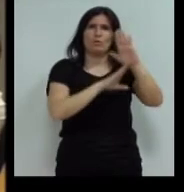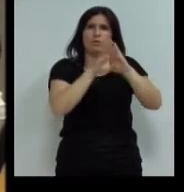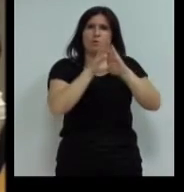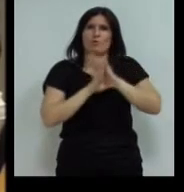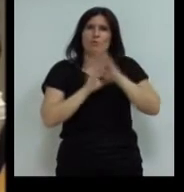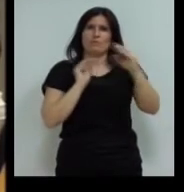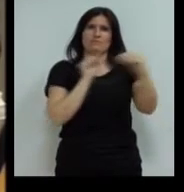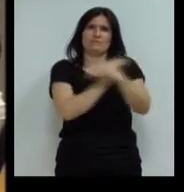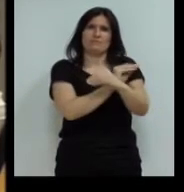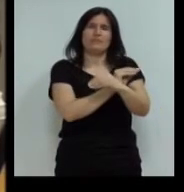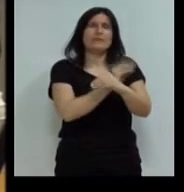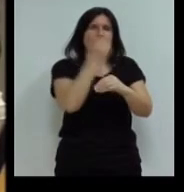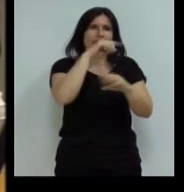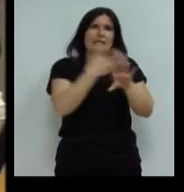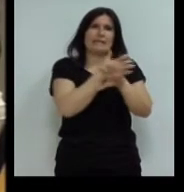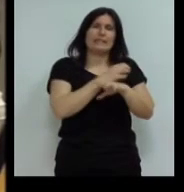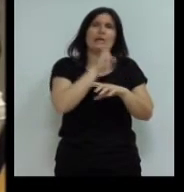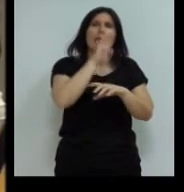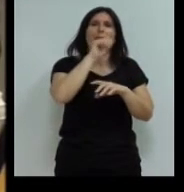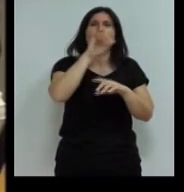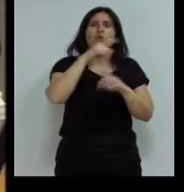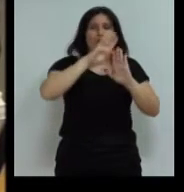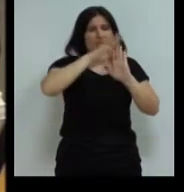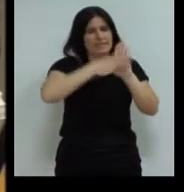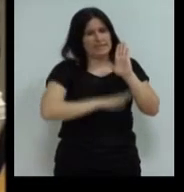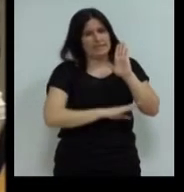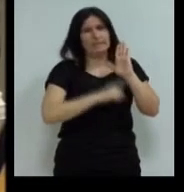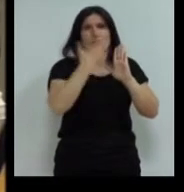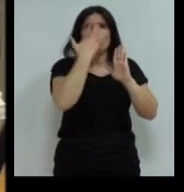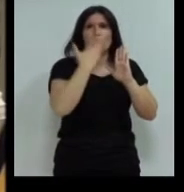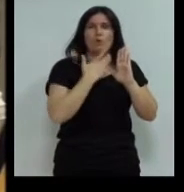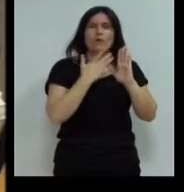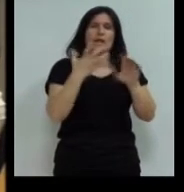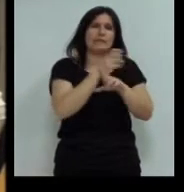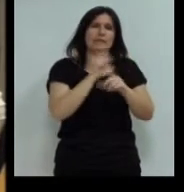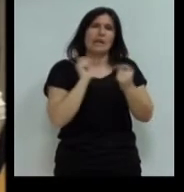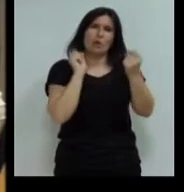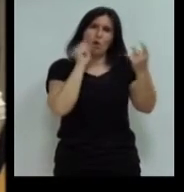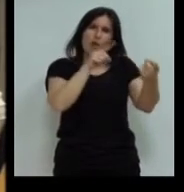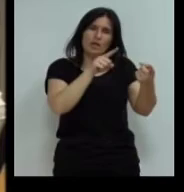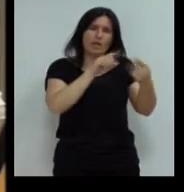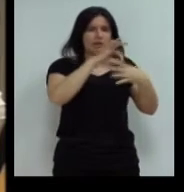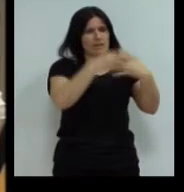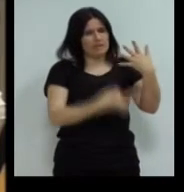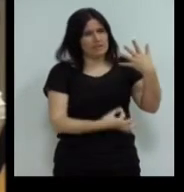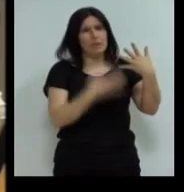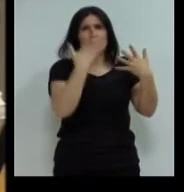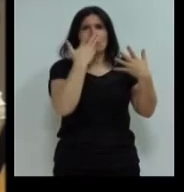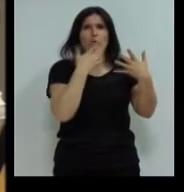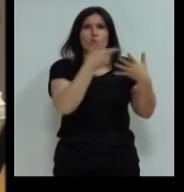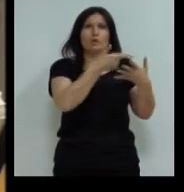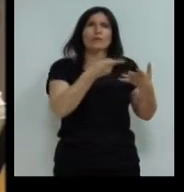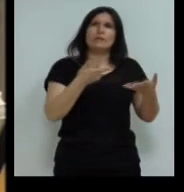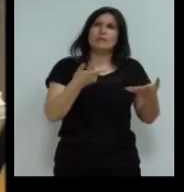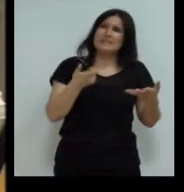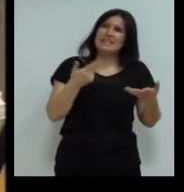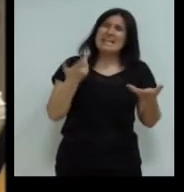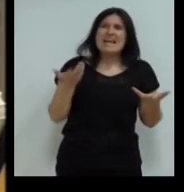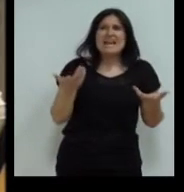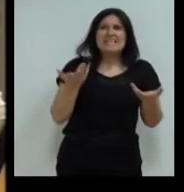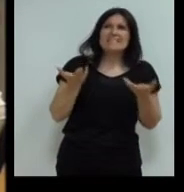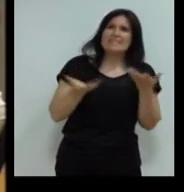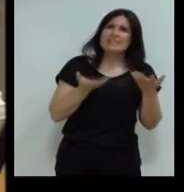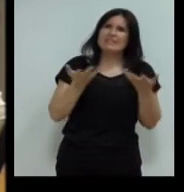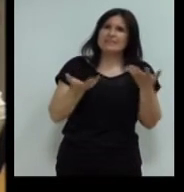has dado el pantone del color, etcétera, que se lo has puesto en un correo electrónico con letras así de grandes, pues a la hora de ingestar no lo ha hecho